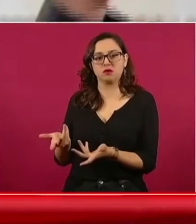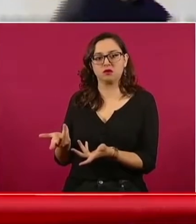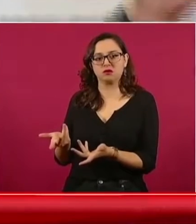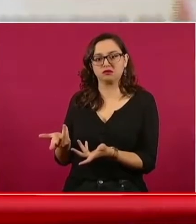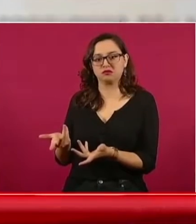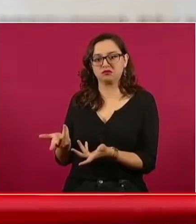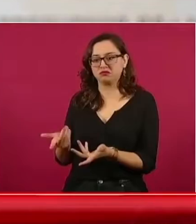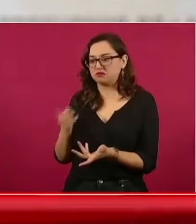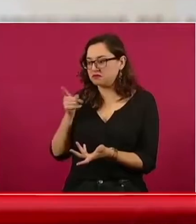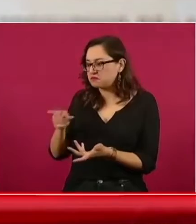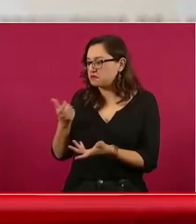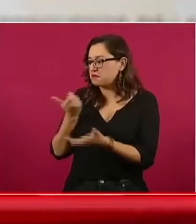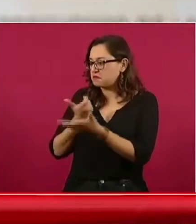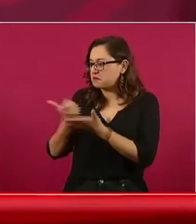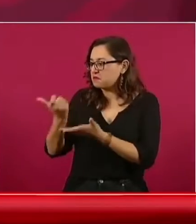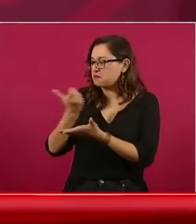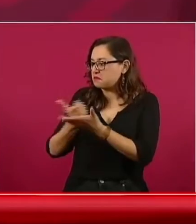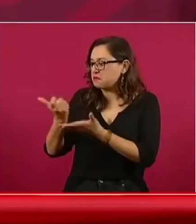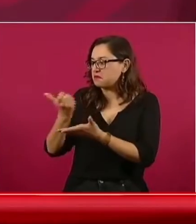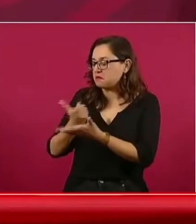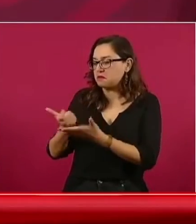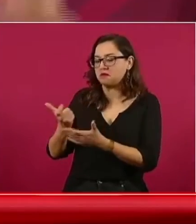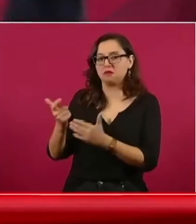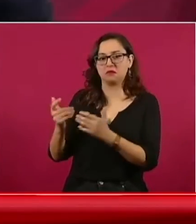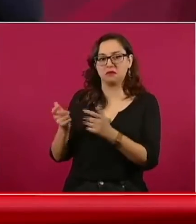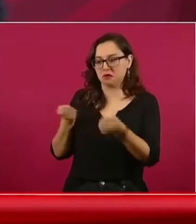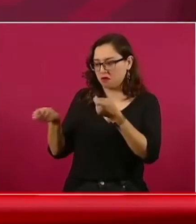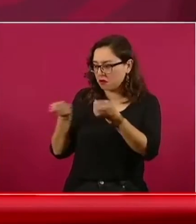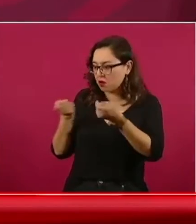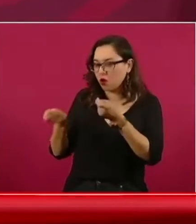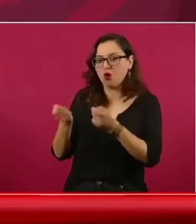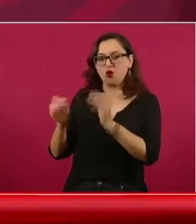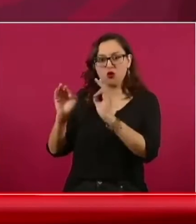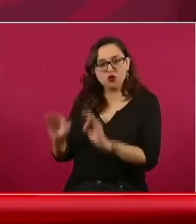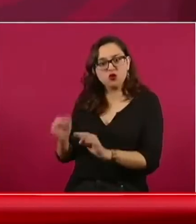que no aumenten los precios aún